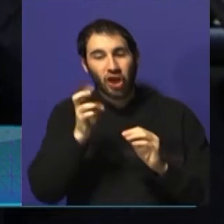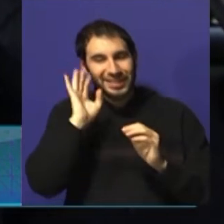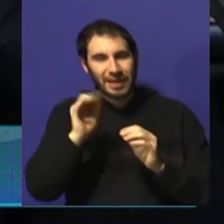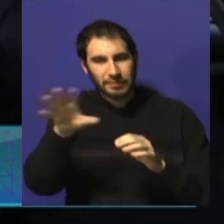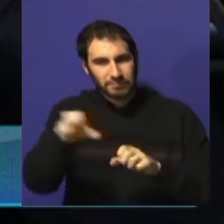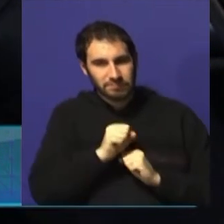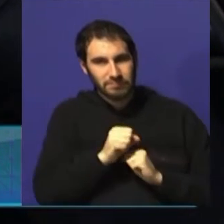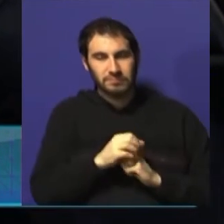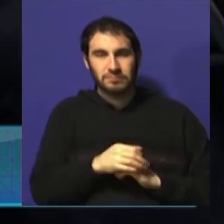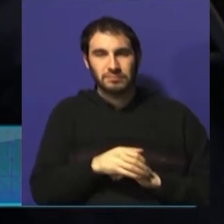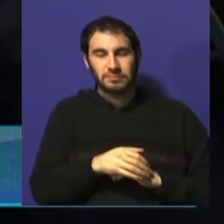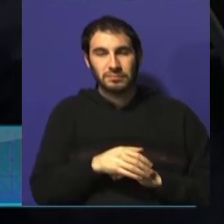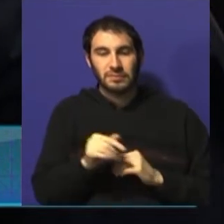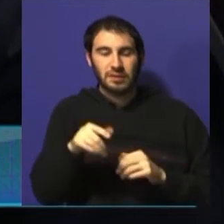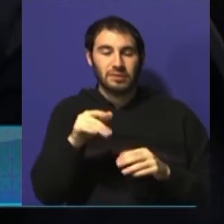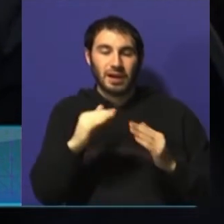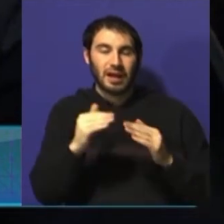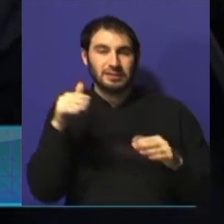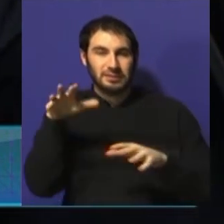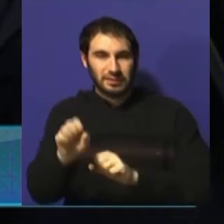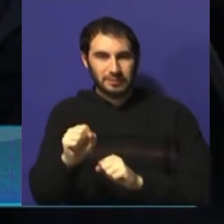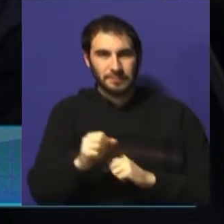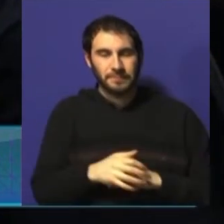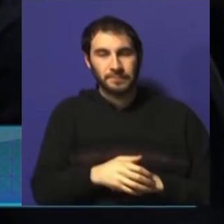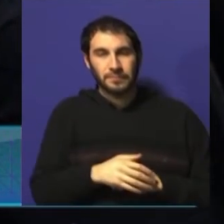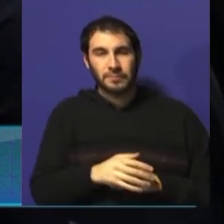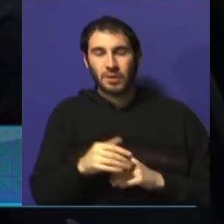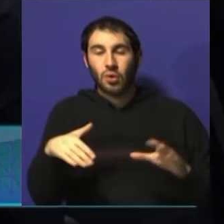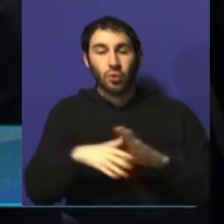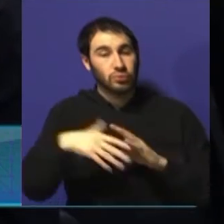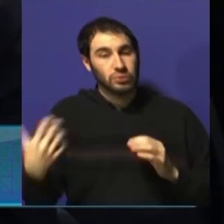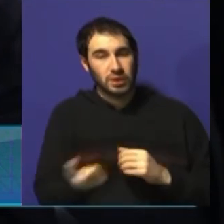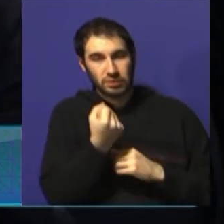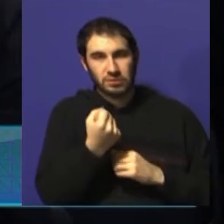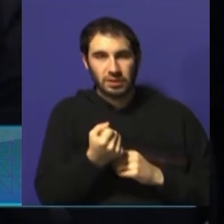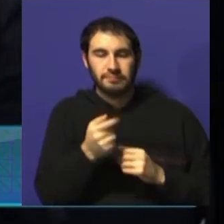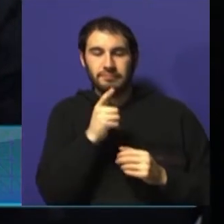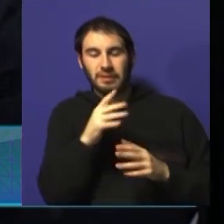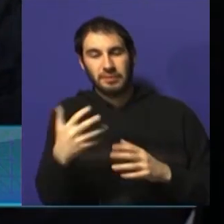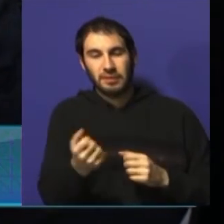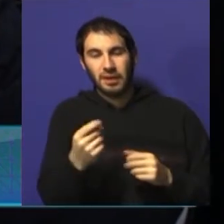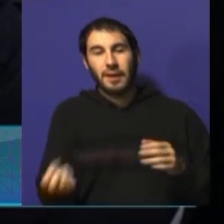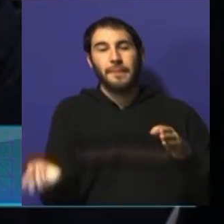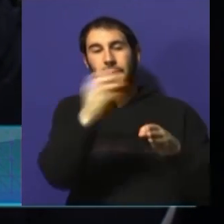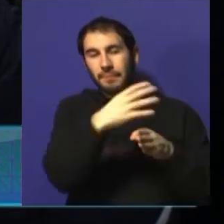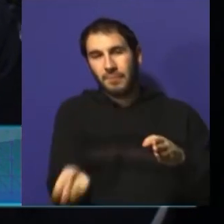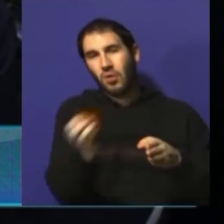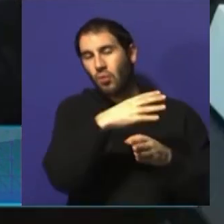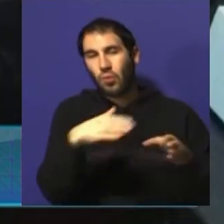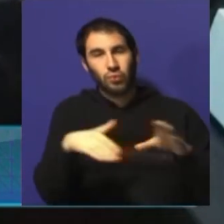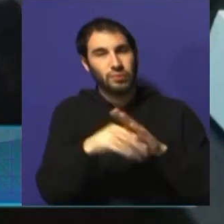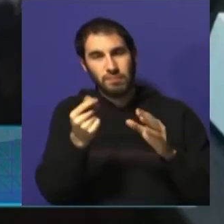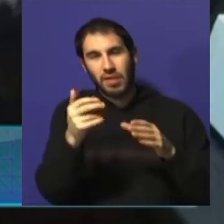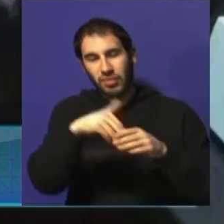a confiscar en un allanamiento y lo pescaron, digamos, entre comillas, revoleando bolsones llenos de